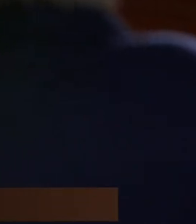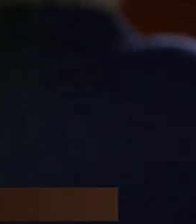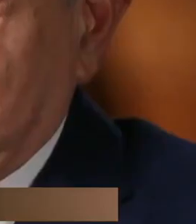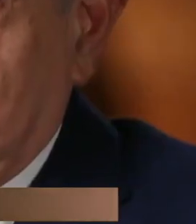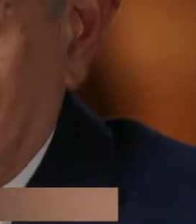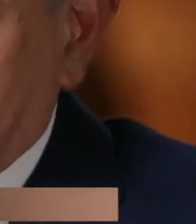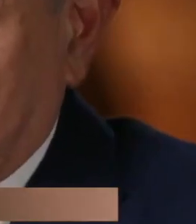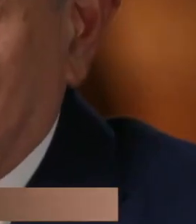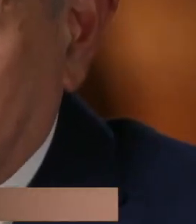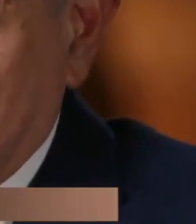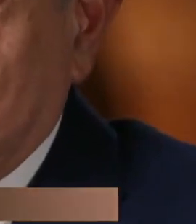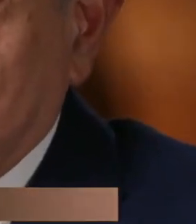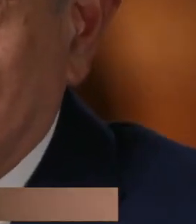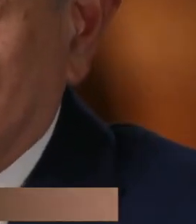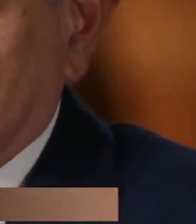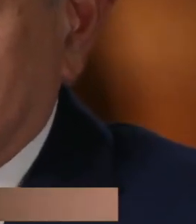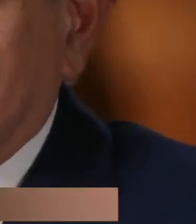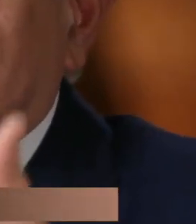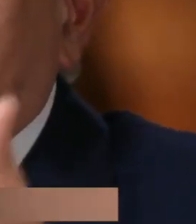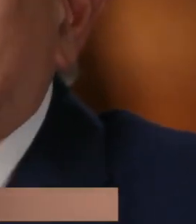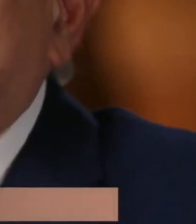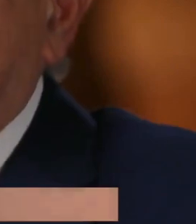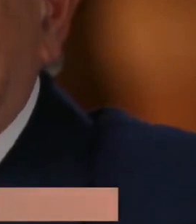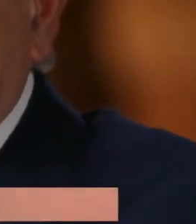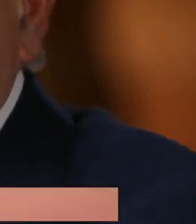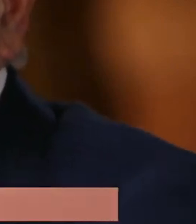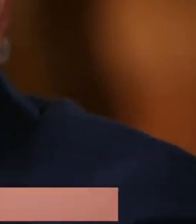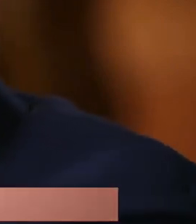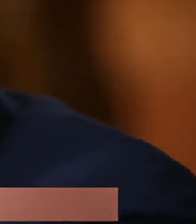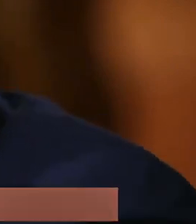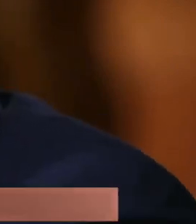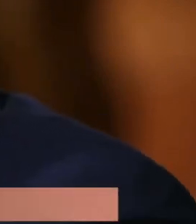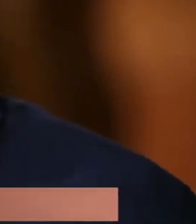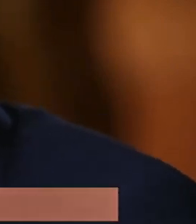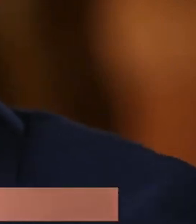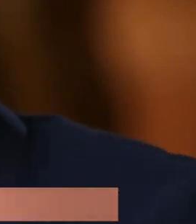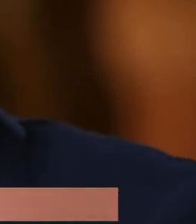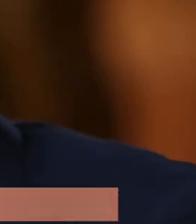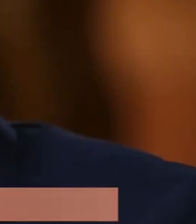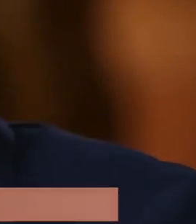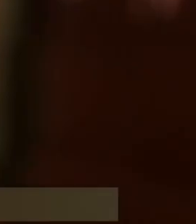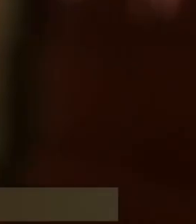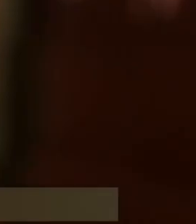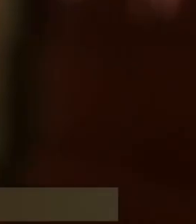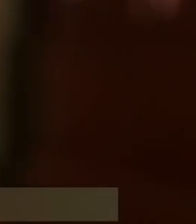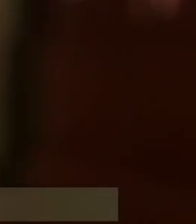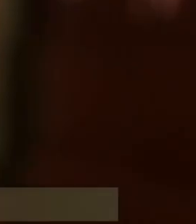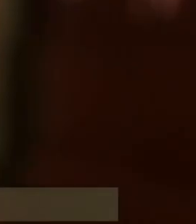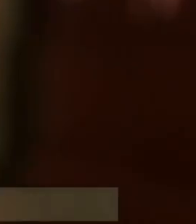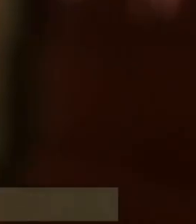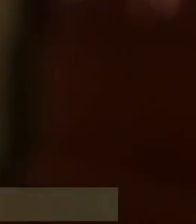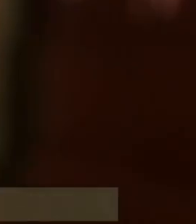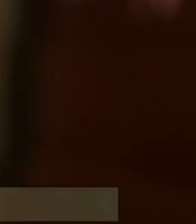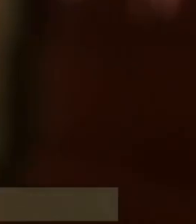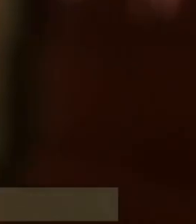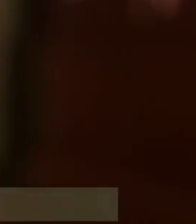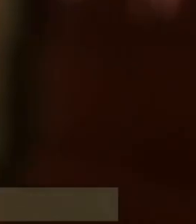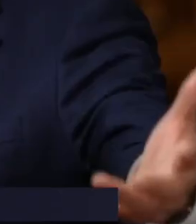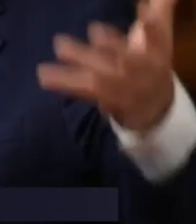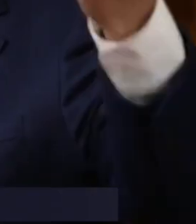nuestro, a México. Es decir, la culpa es de México. El problema